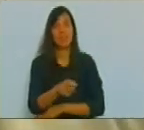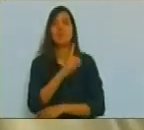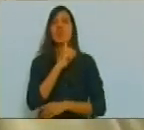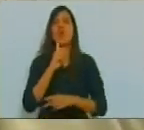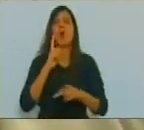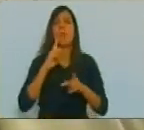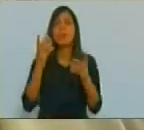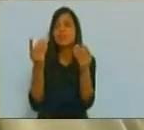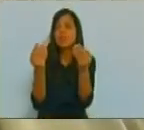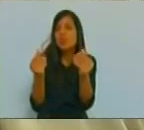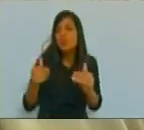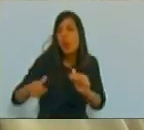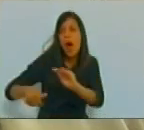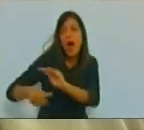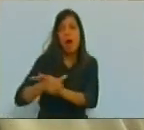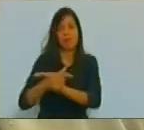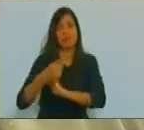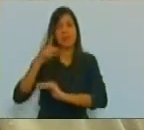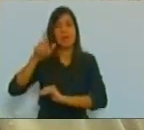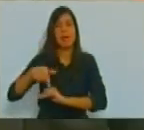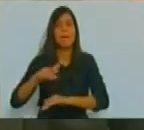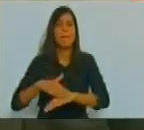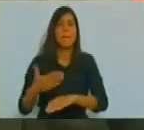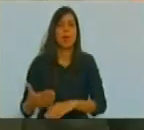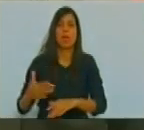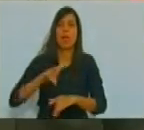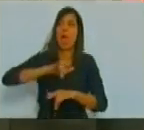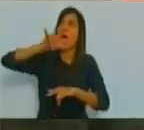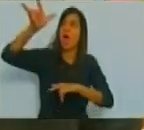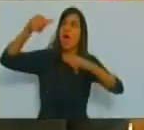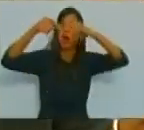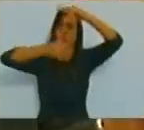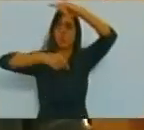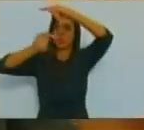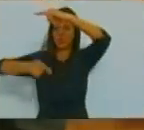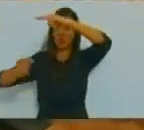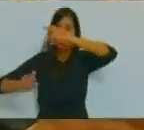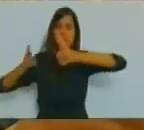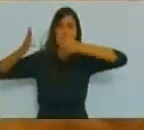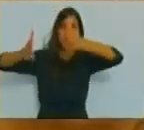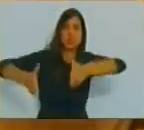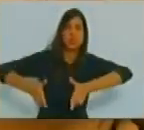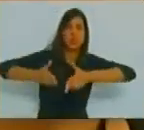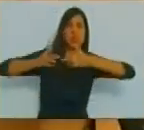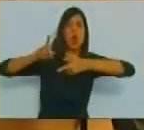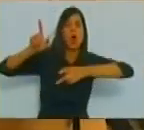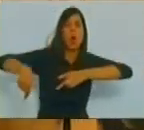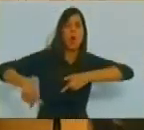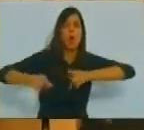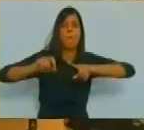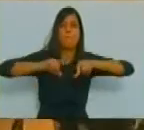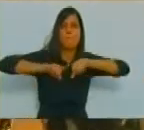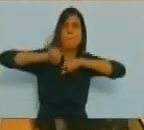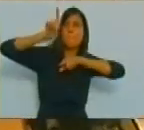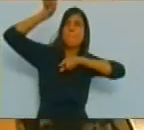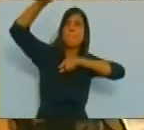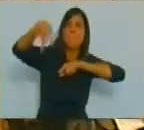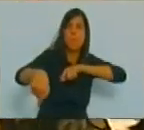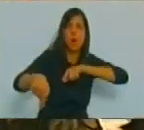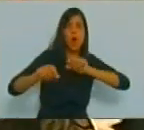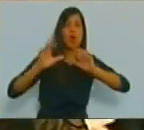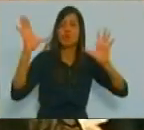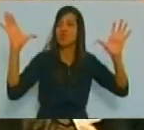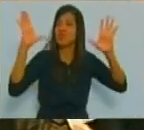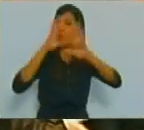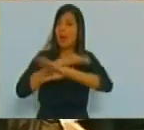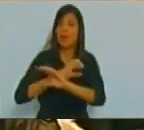porque las armas no son aviones no son tan que no son misiles no son cohetes no son tropas en la